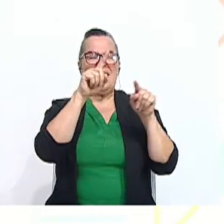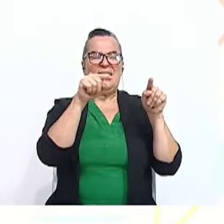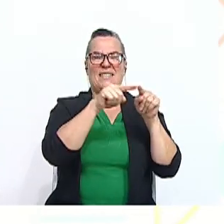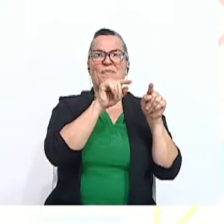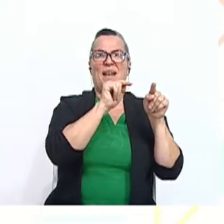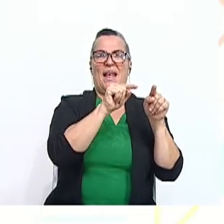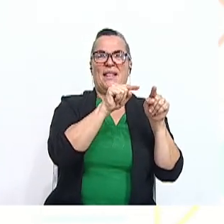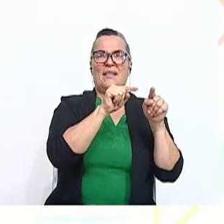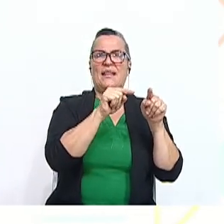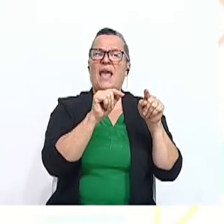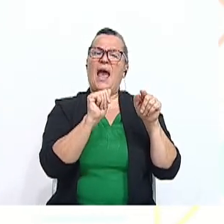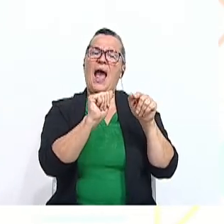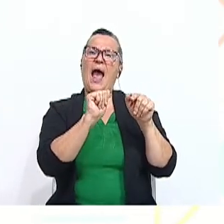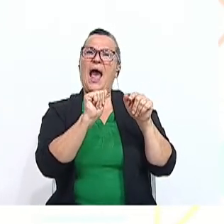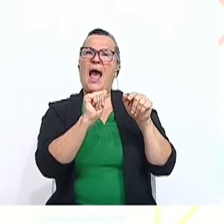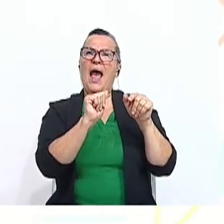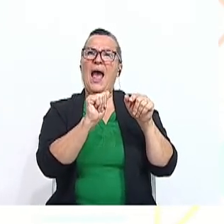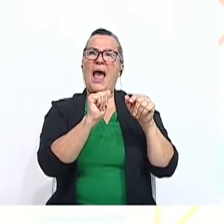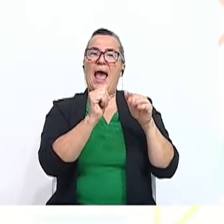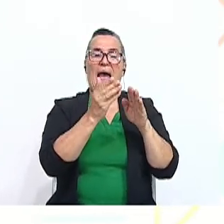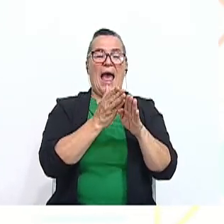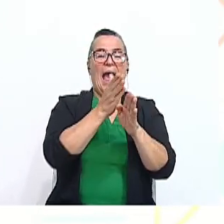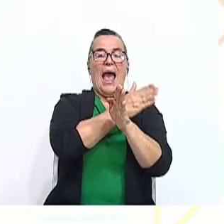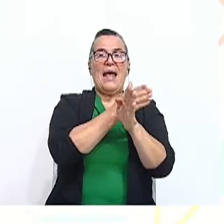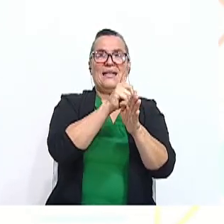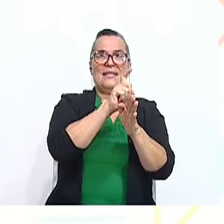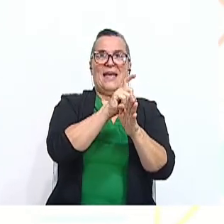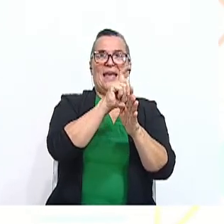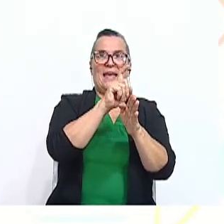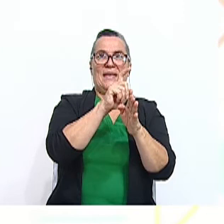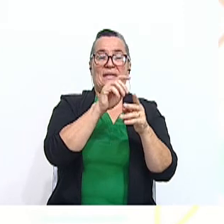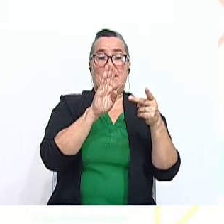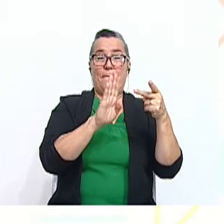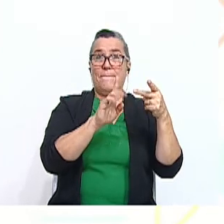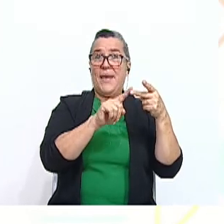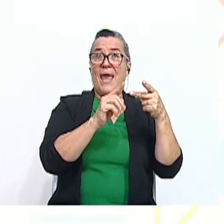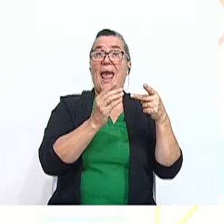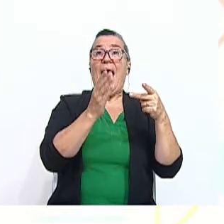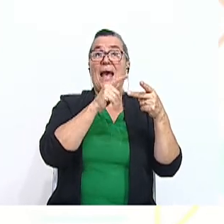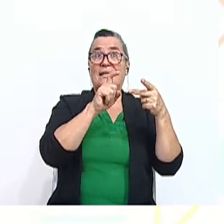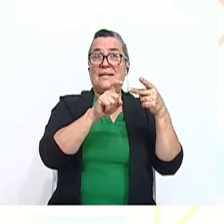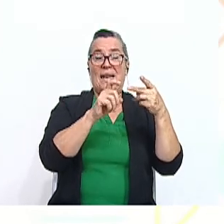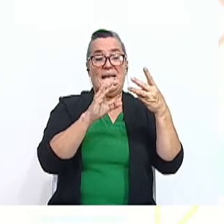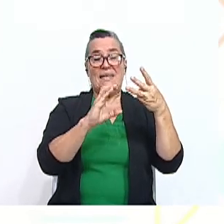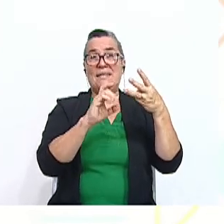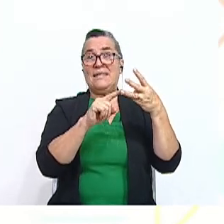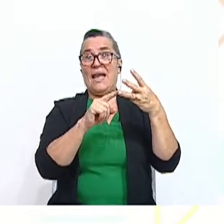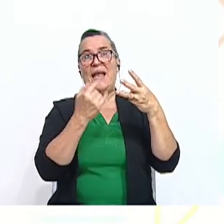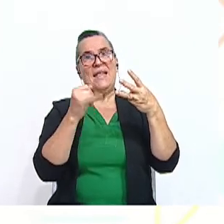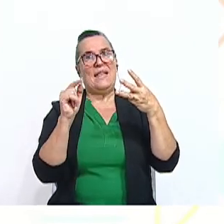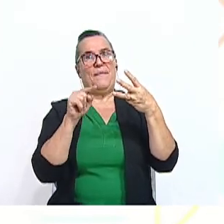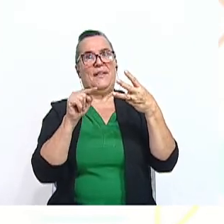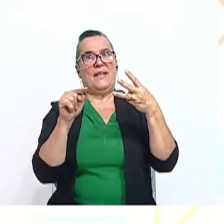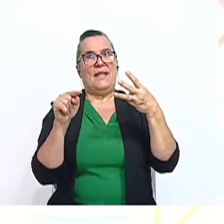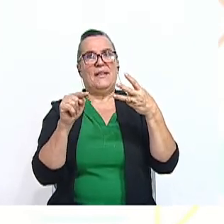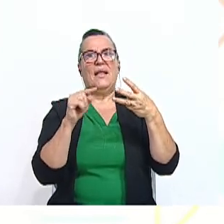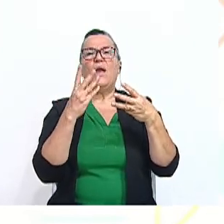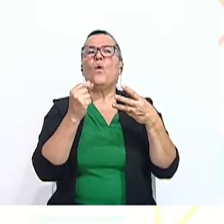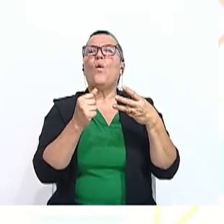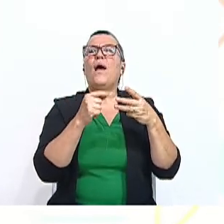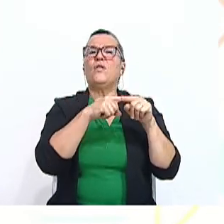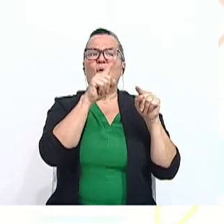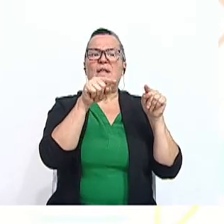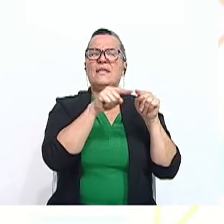a? El coeficiente que está antes de x al cuadrado, b el que está antes de la x y c el término independiente. ¿Y cuánto nos da